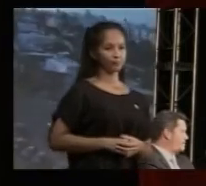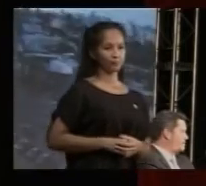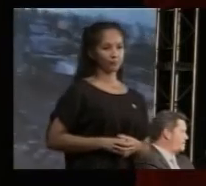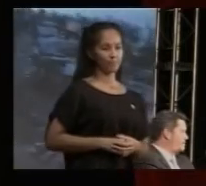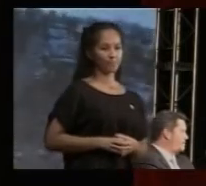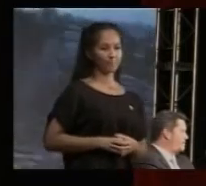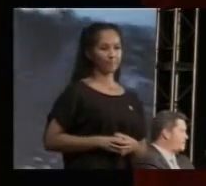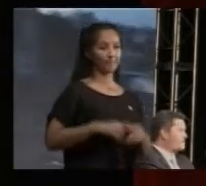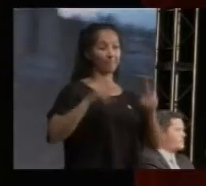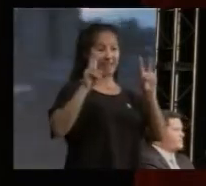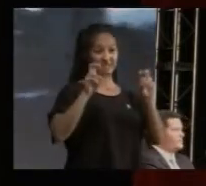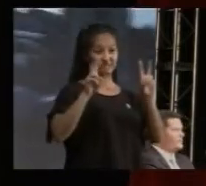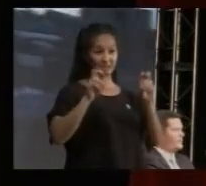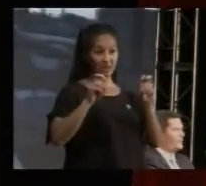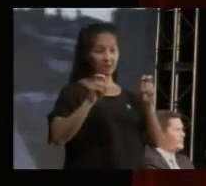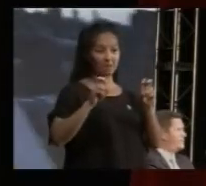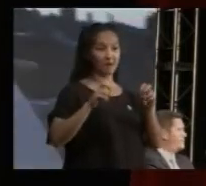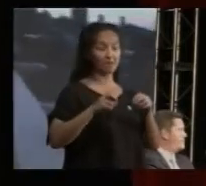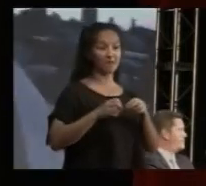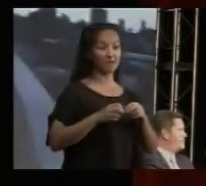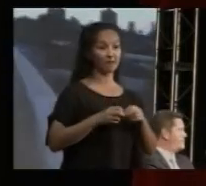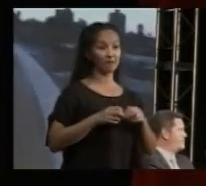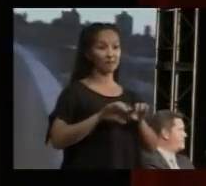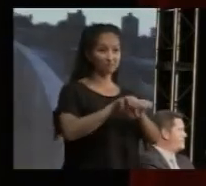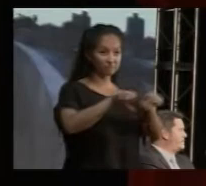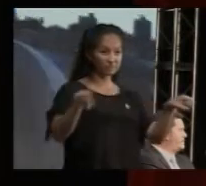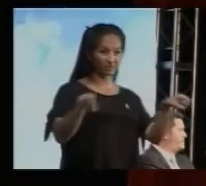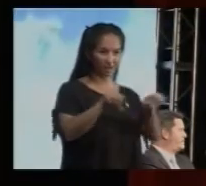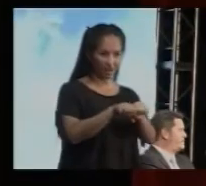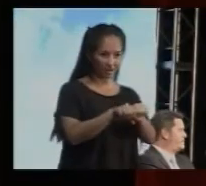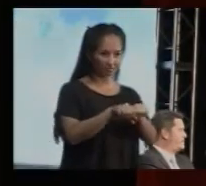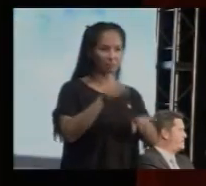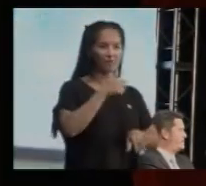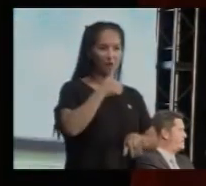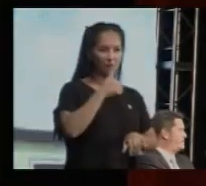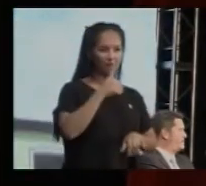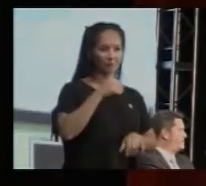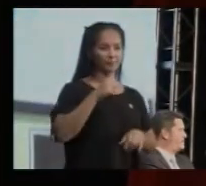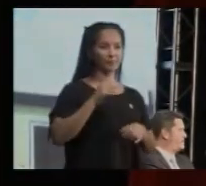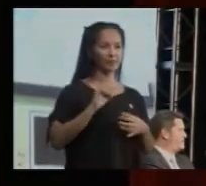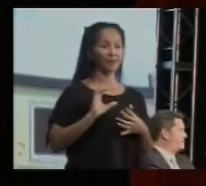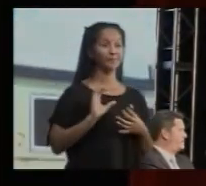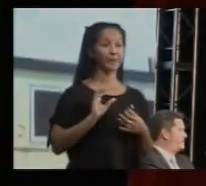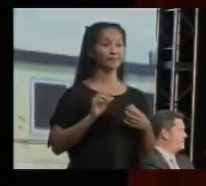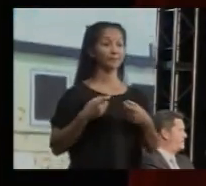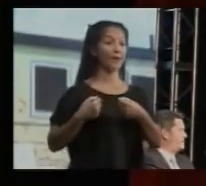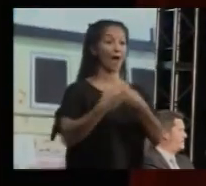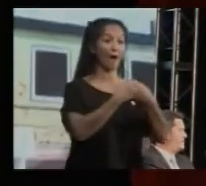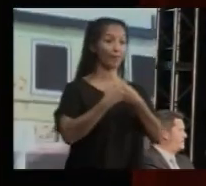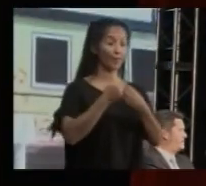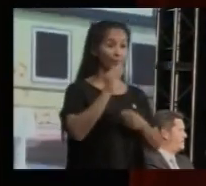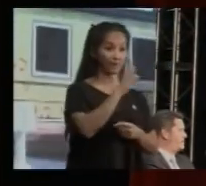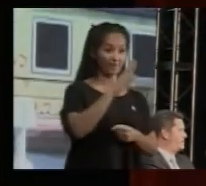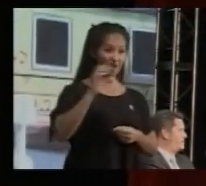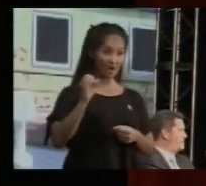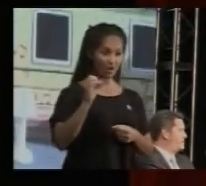En materia de drenajes pluviales, estamos bajo un convenio con el Banco Interamericano de Desarrollo. Se están terminando